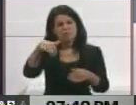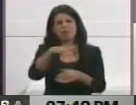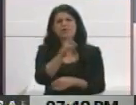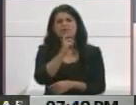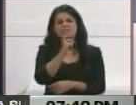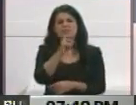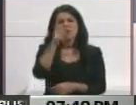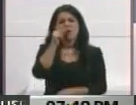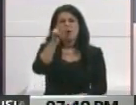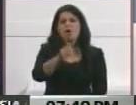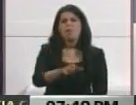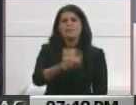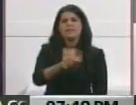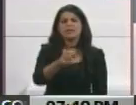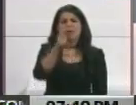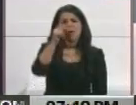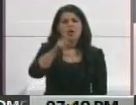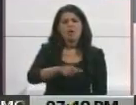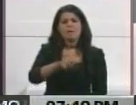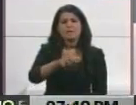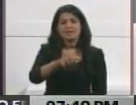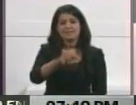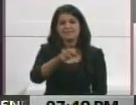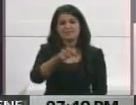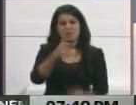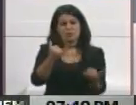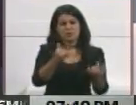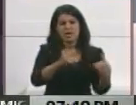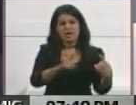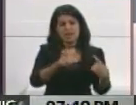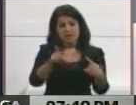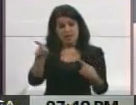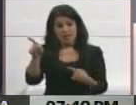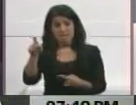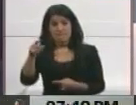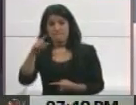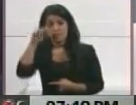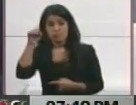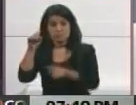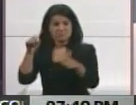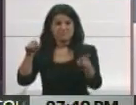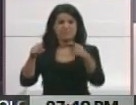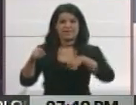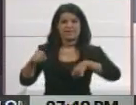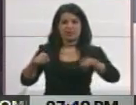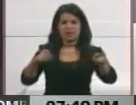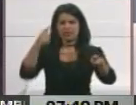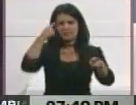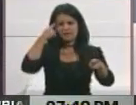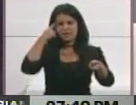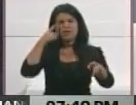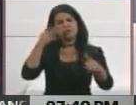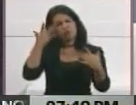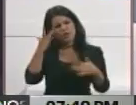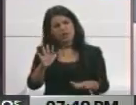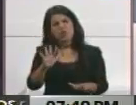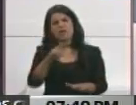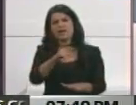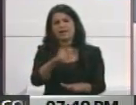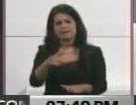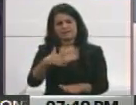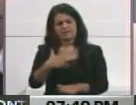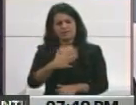padre casualmente del actual presidente yo estimo que de ahí le viene a él la noción Revolucionaria el